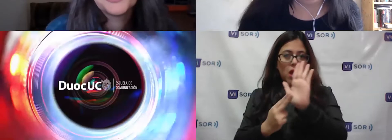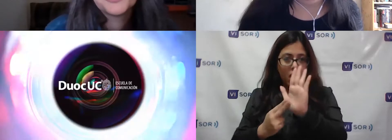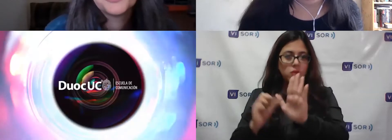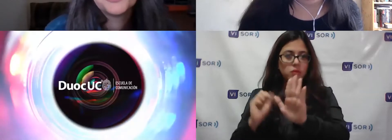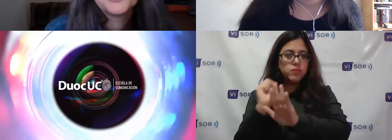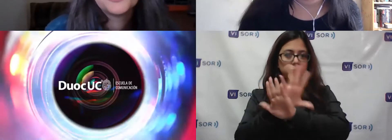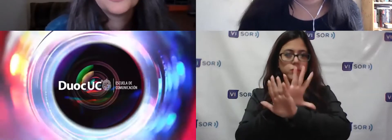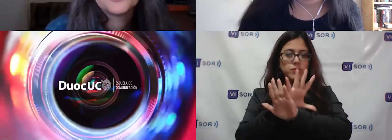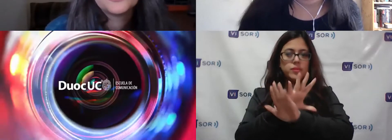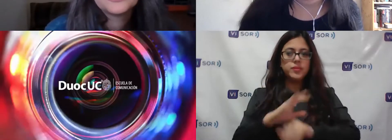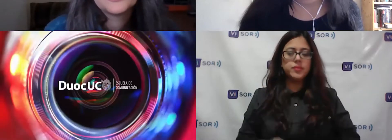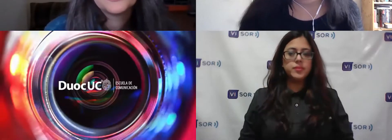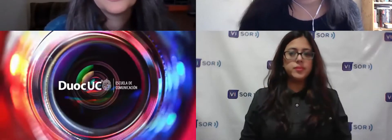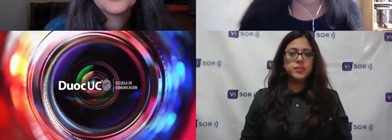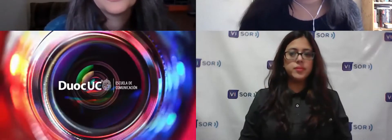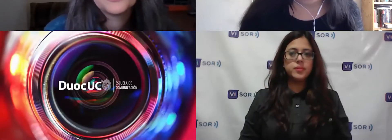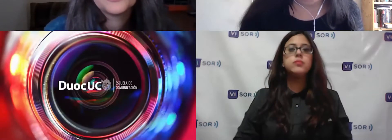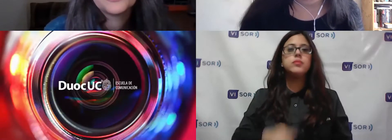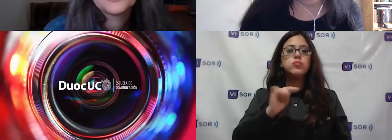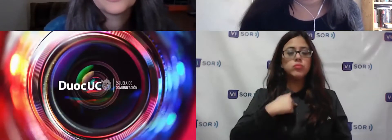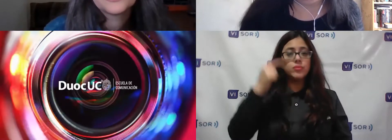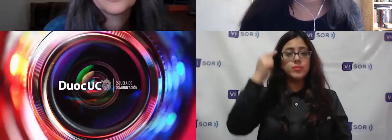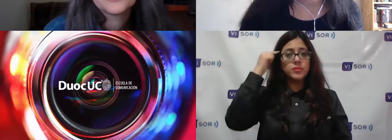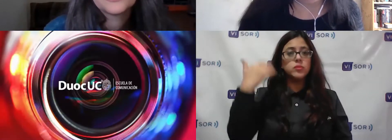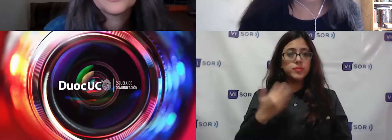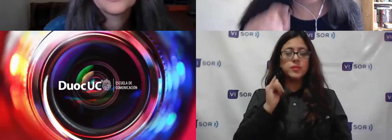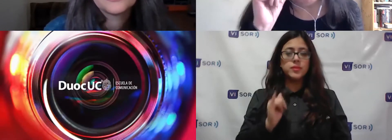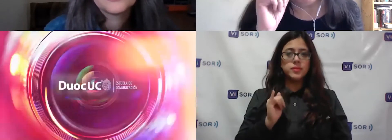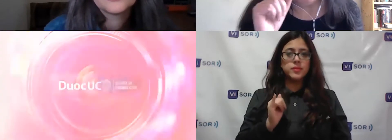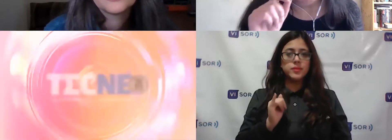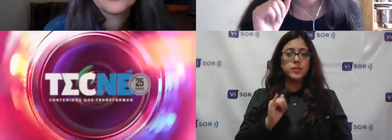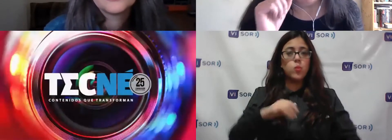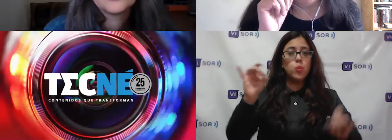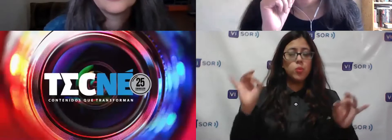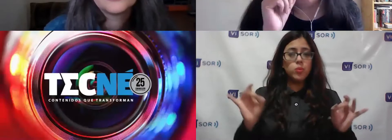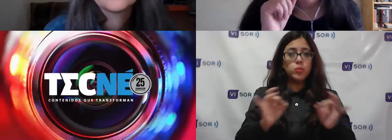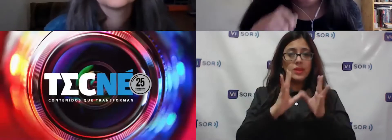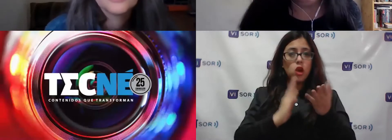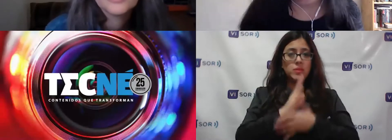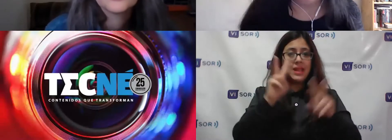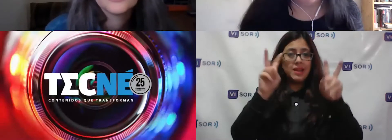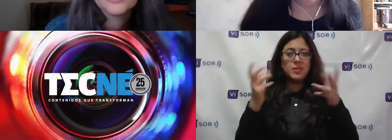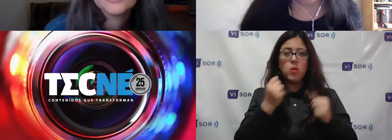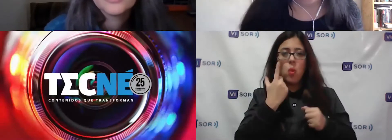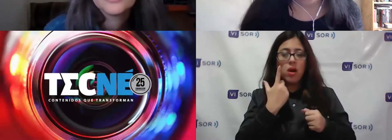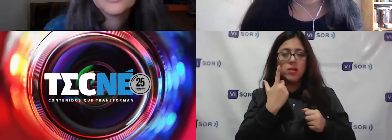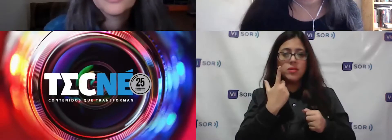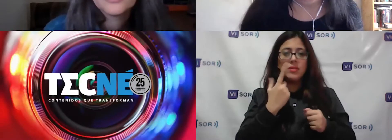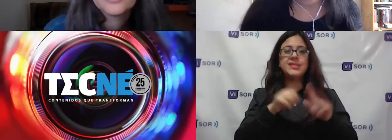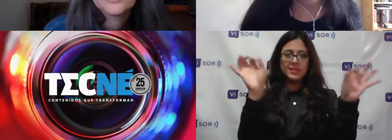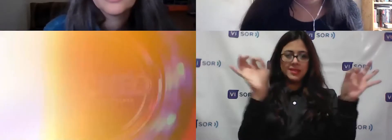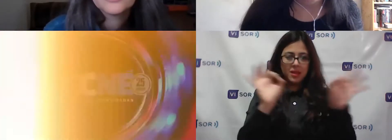sí creo que es bien fundamental no quizás primero a partir por una pequeña como aclaración